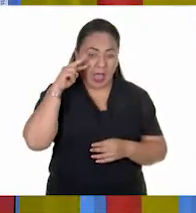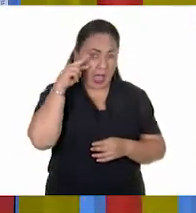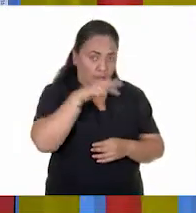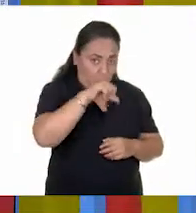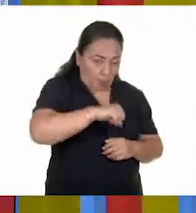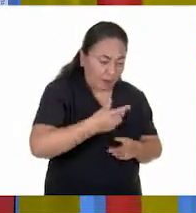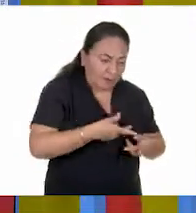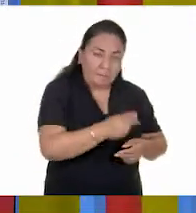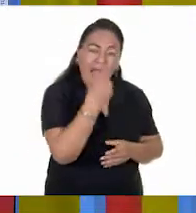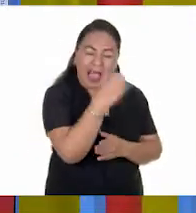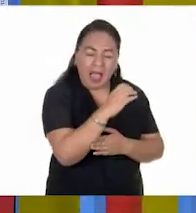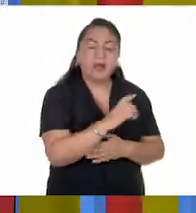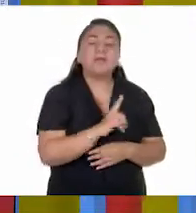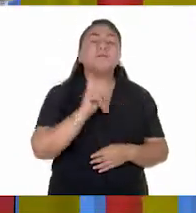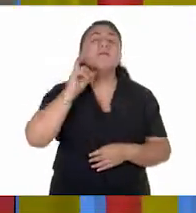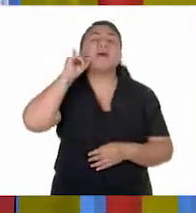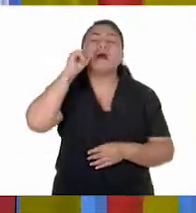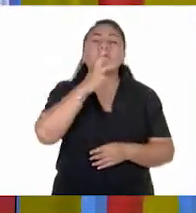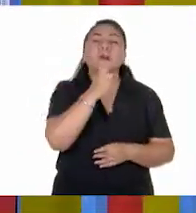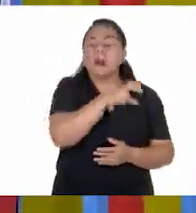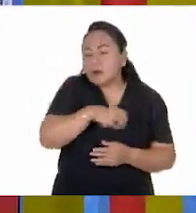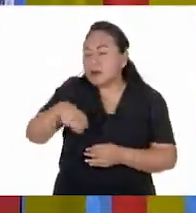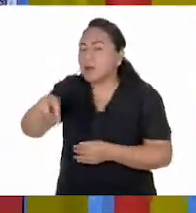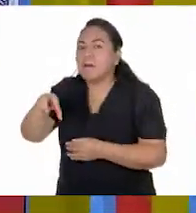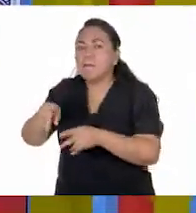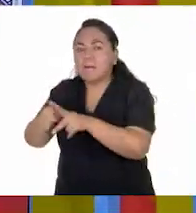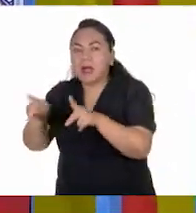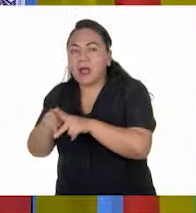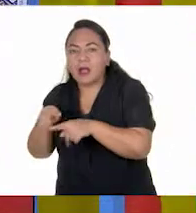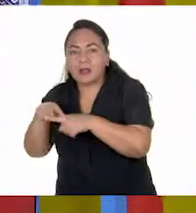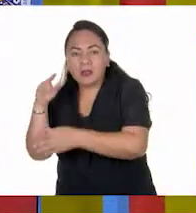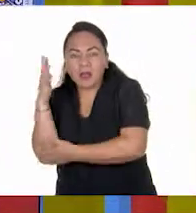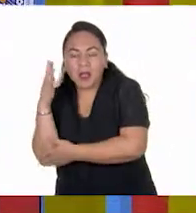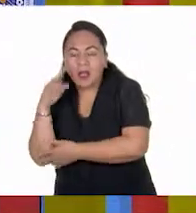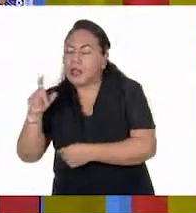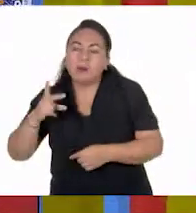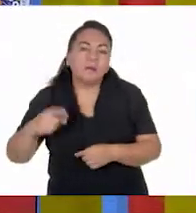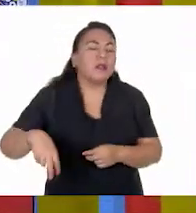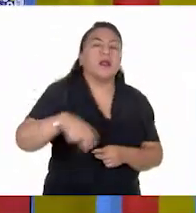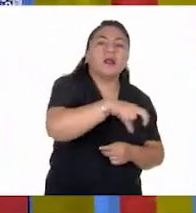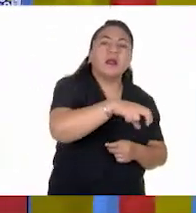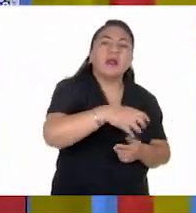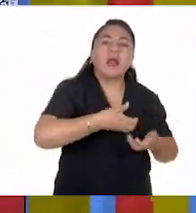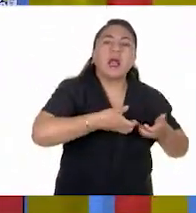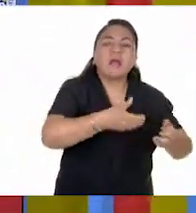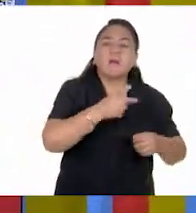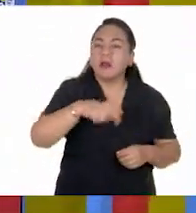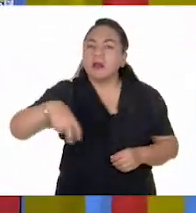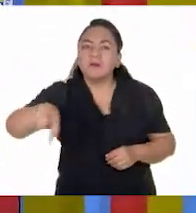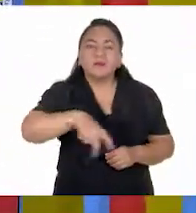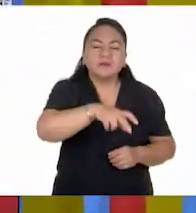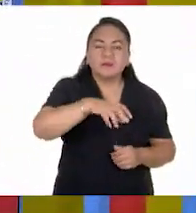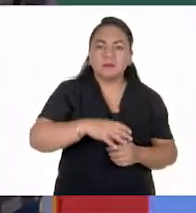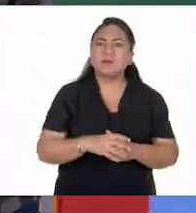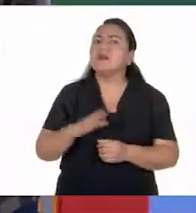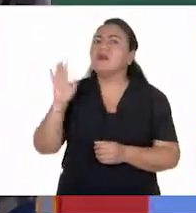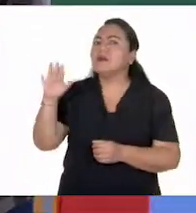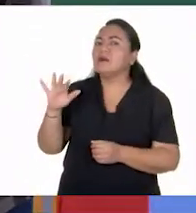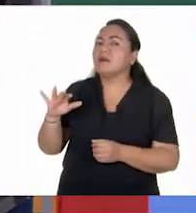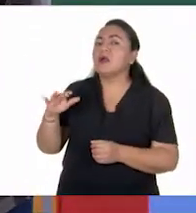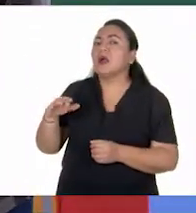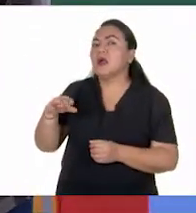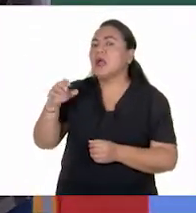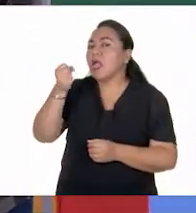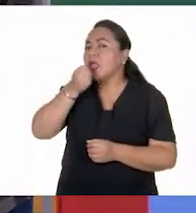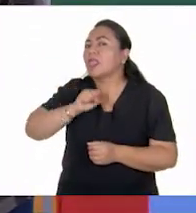una calle, mañana esté en el parque, pasado mañana esté en otra calle diferente. Pero si le digo el señor de los helados, por